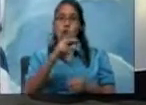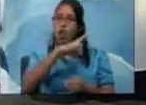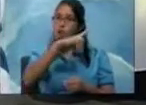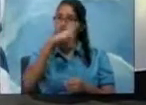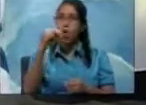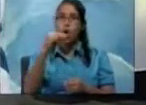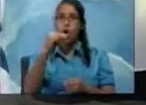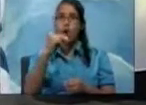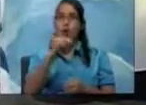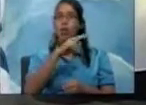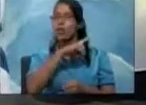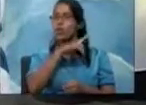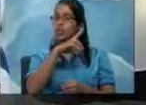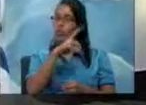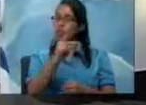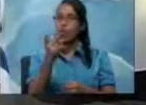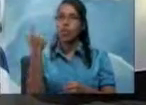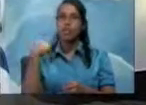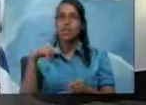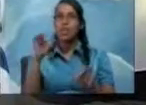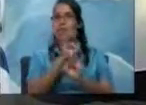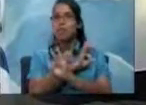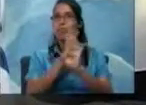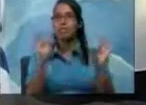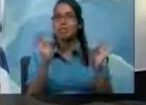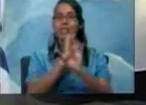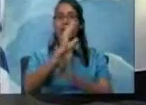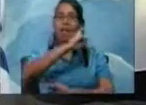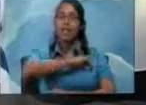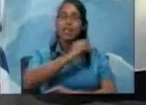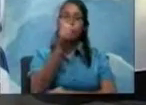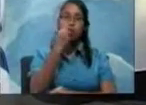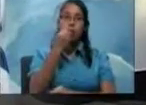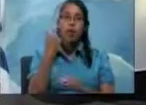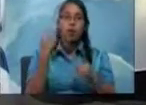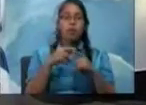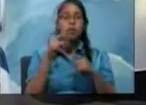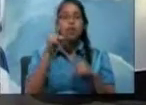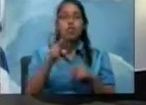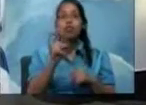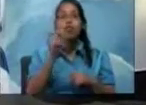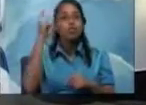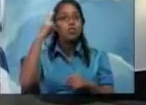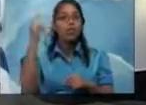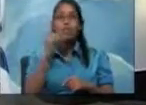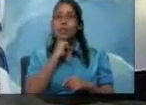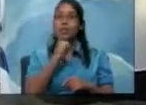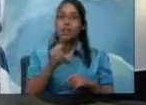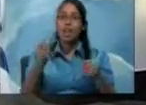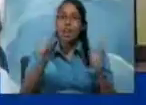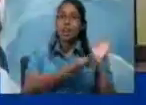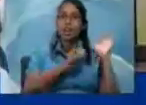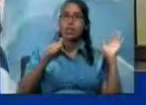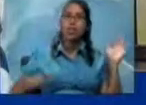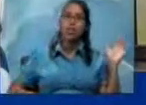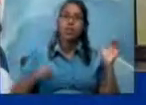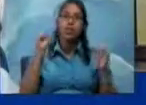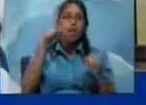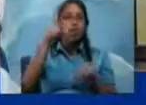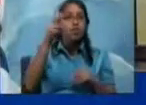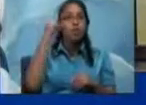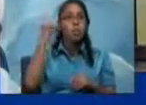no no pero ellos no saben que es el señor si ellos saben que es